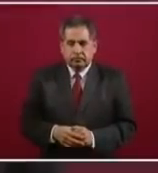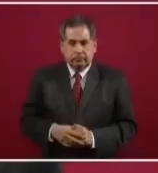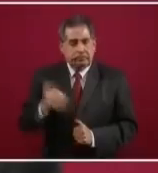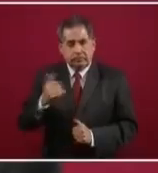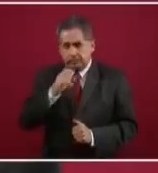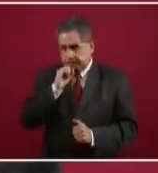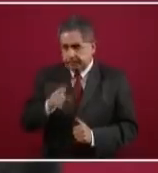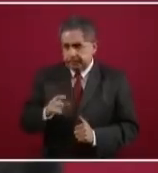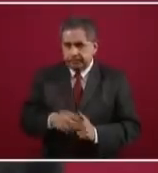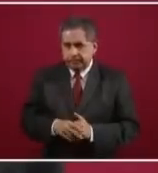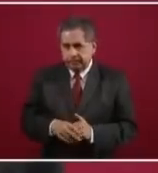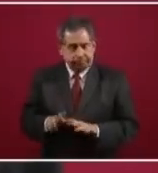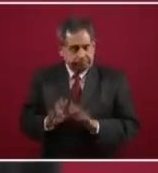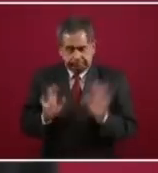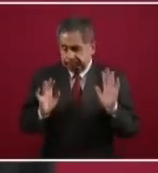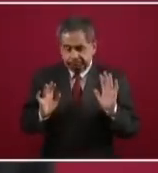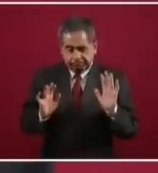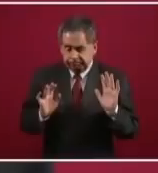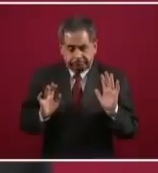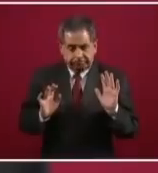Y nada de